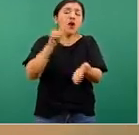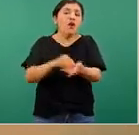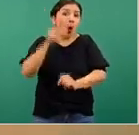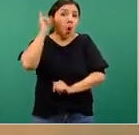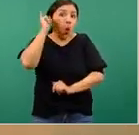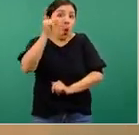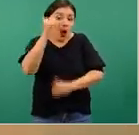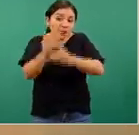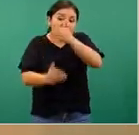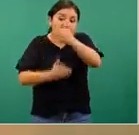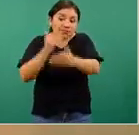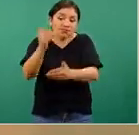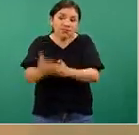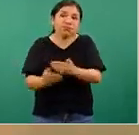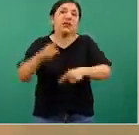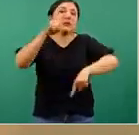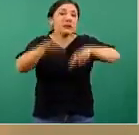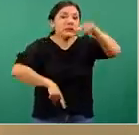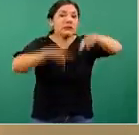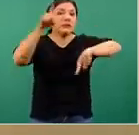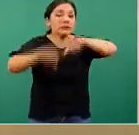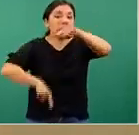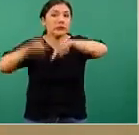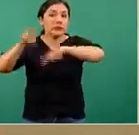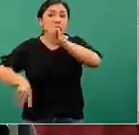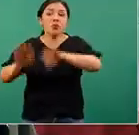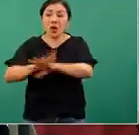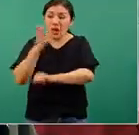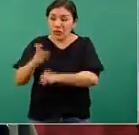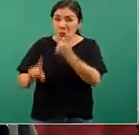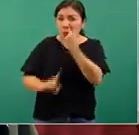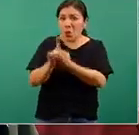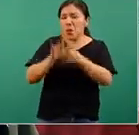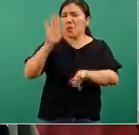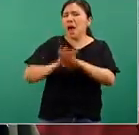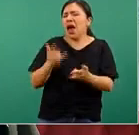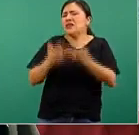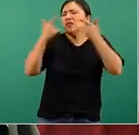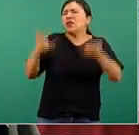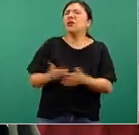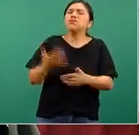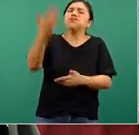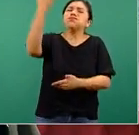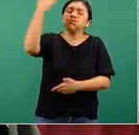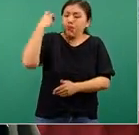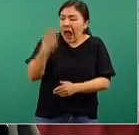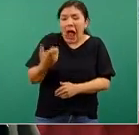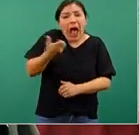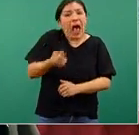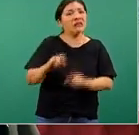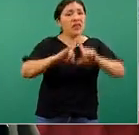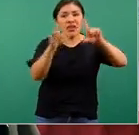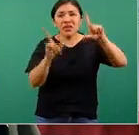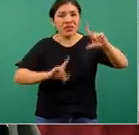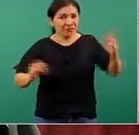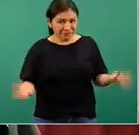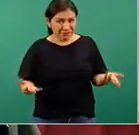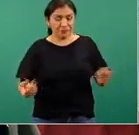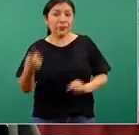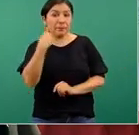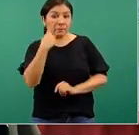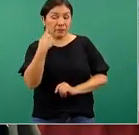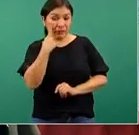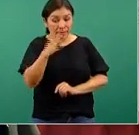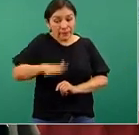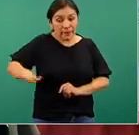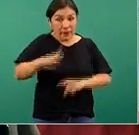y corrigiendo, porque es un defecto histórico de nuestra sociedad. Entonces, en estas condiciones, las